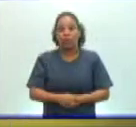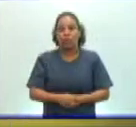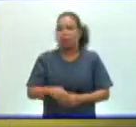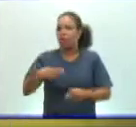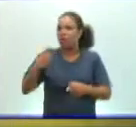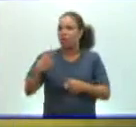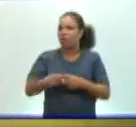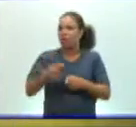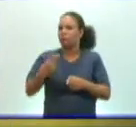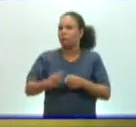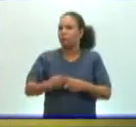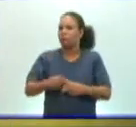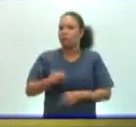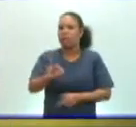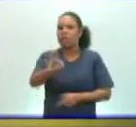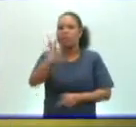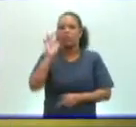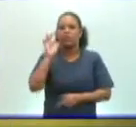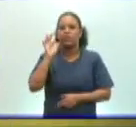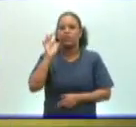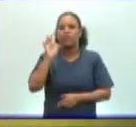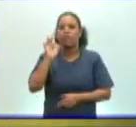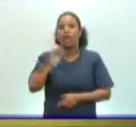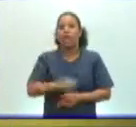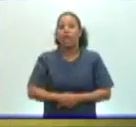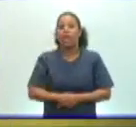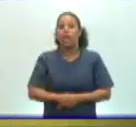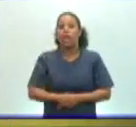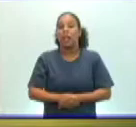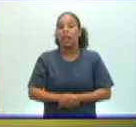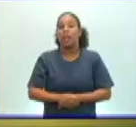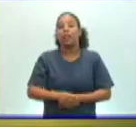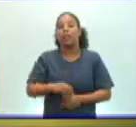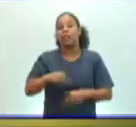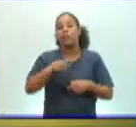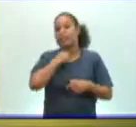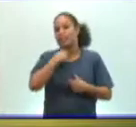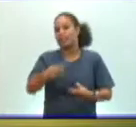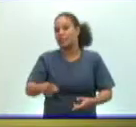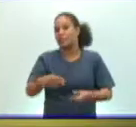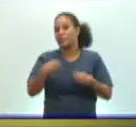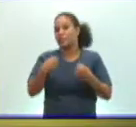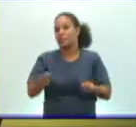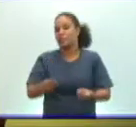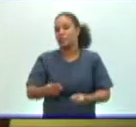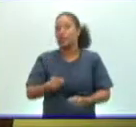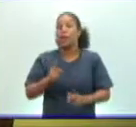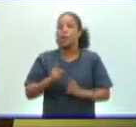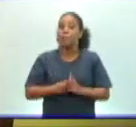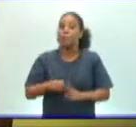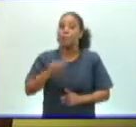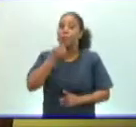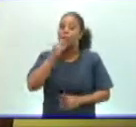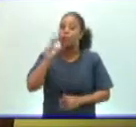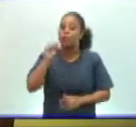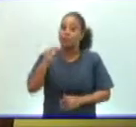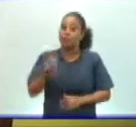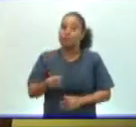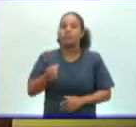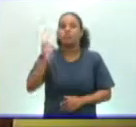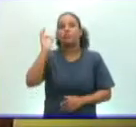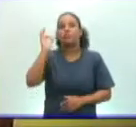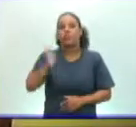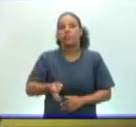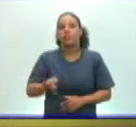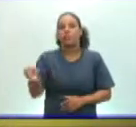clasificar la proposición que se les plantea, para entonces decir si la proposición es verdadera